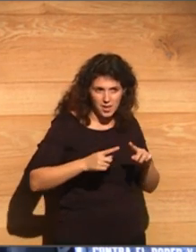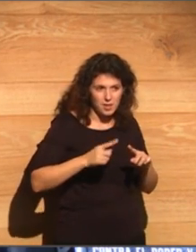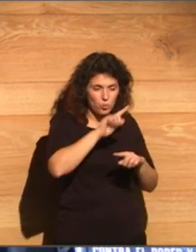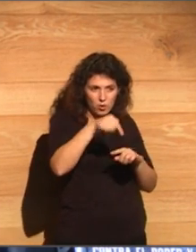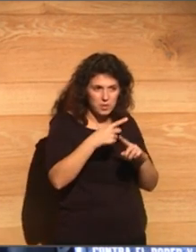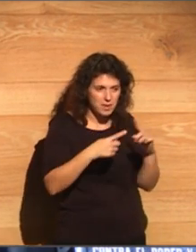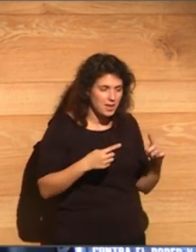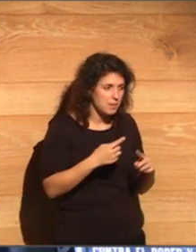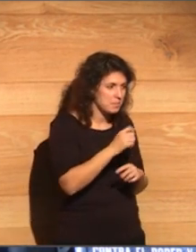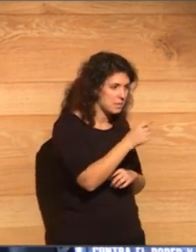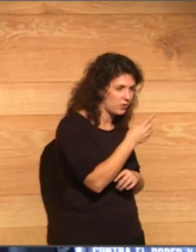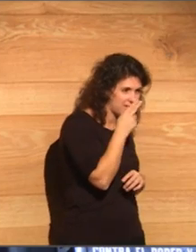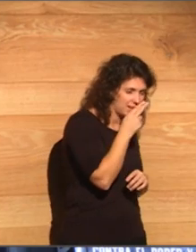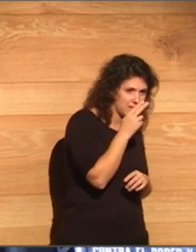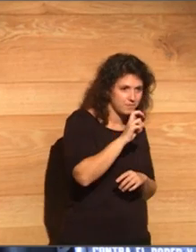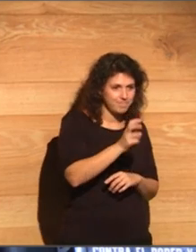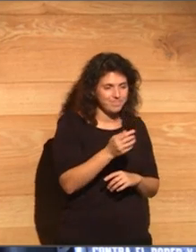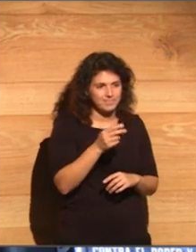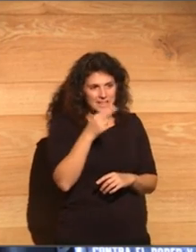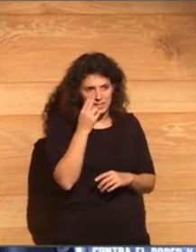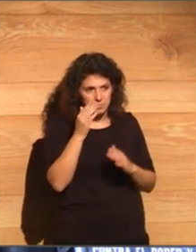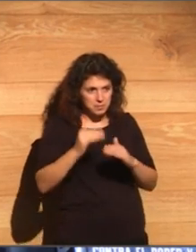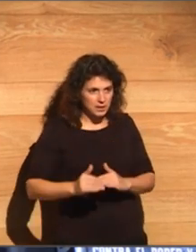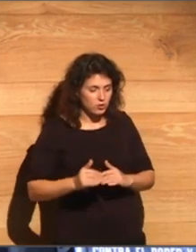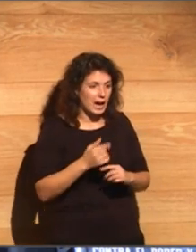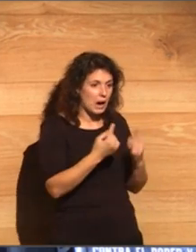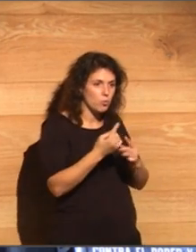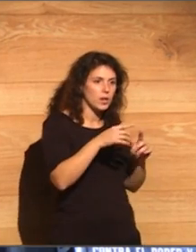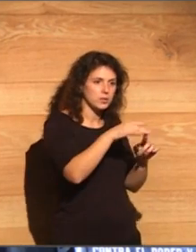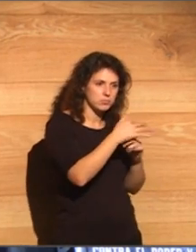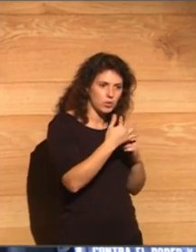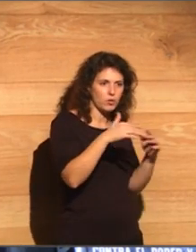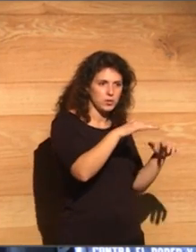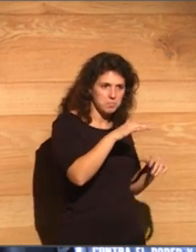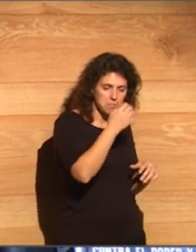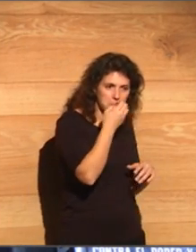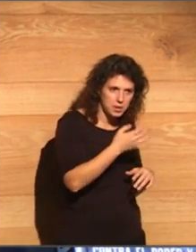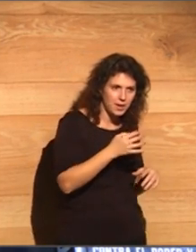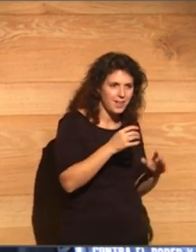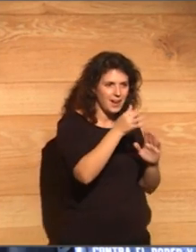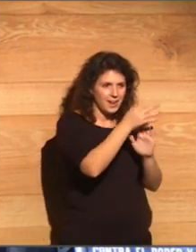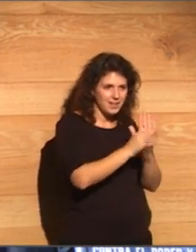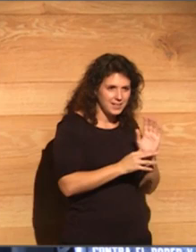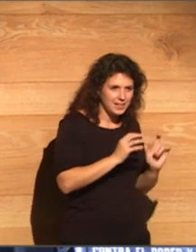tiene ninguno. Tiene cosas que están bien, está bien fotografiada, está muy bien ambientada, tiene un reparto,